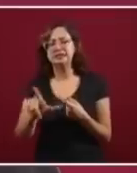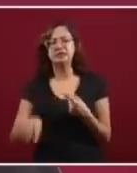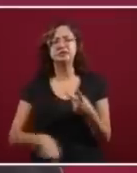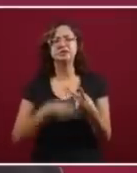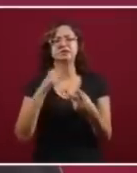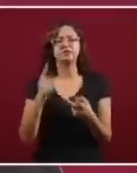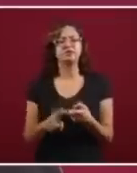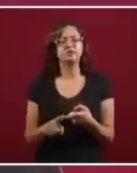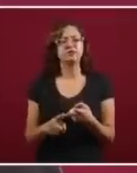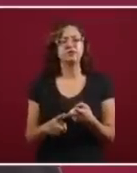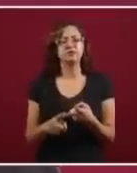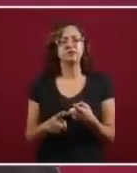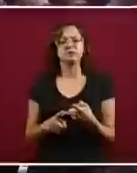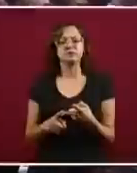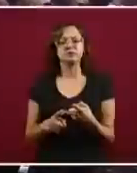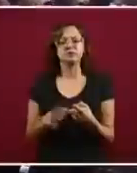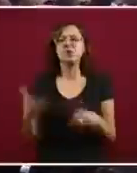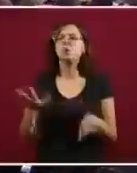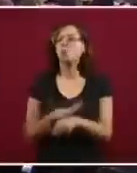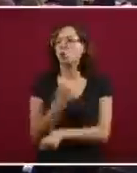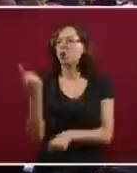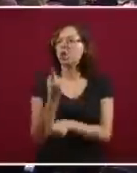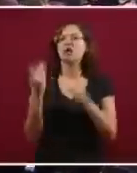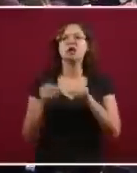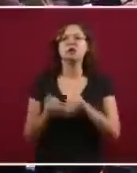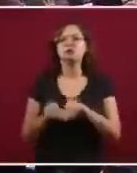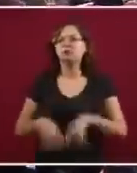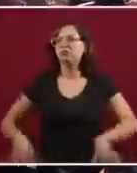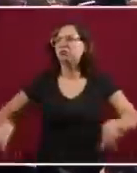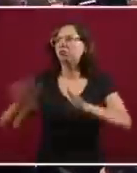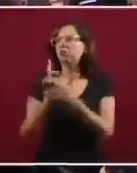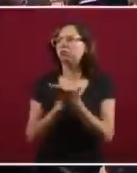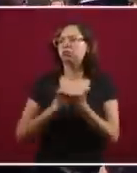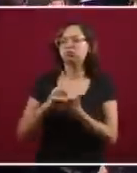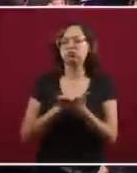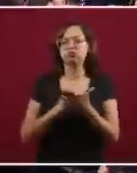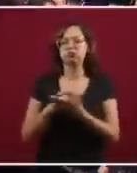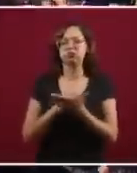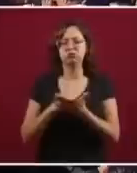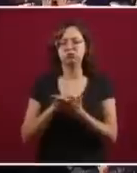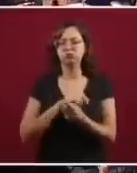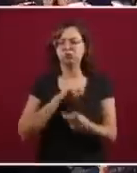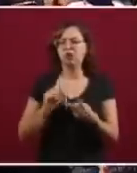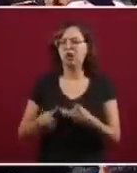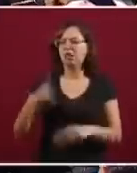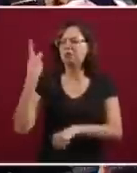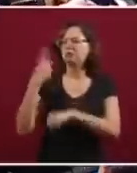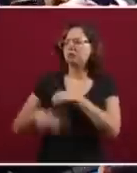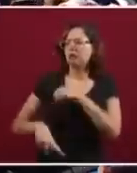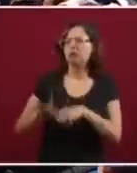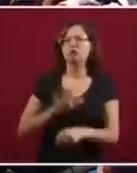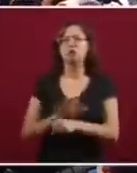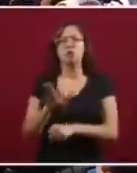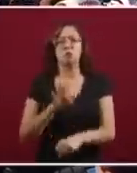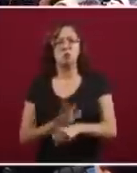porque se propagó los efectos que producen